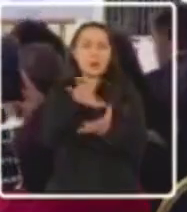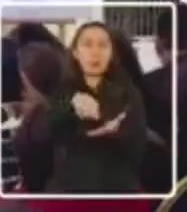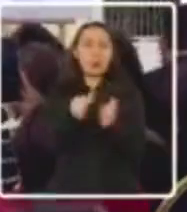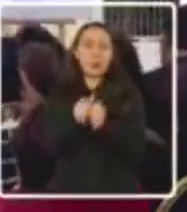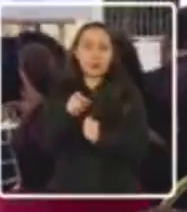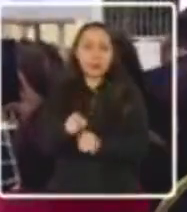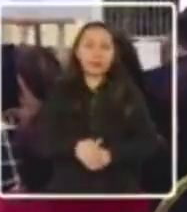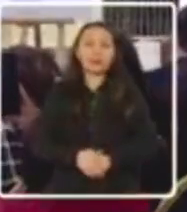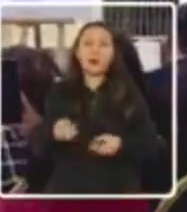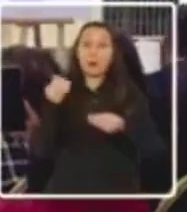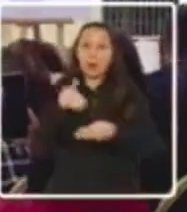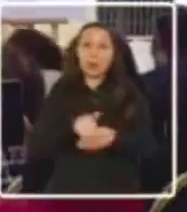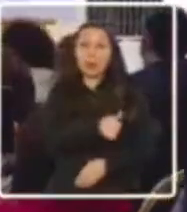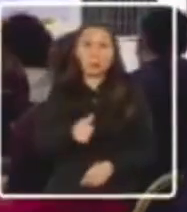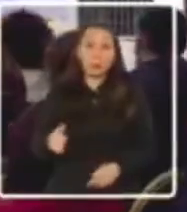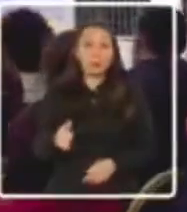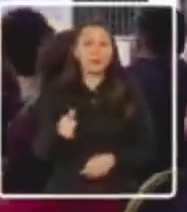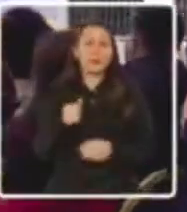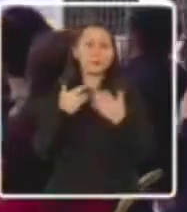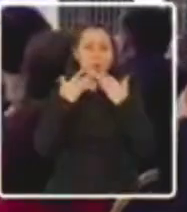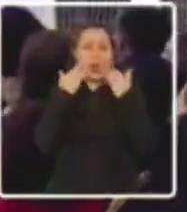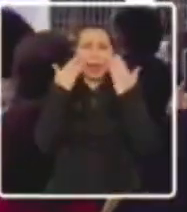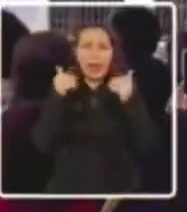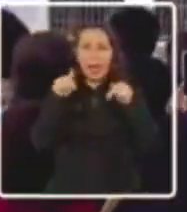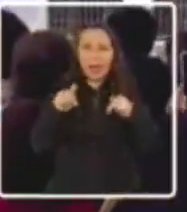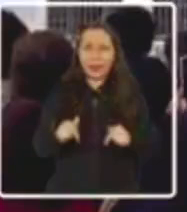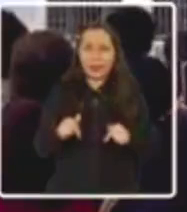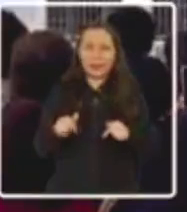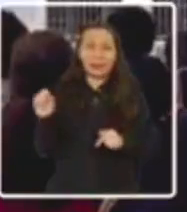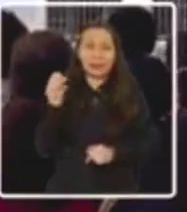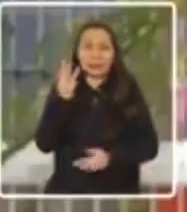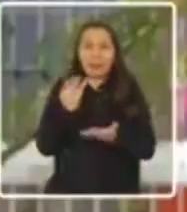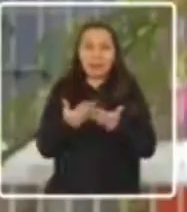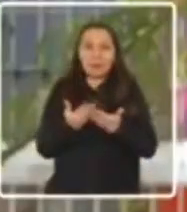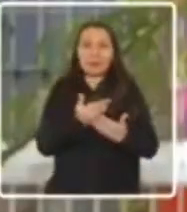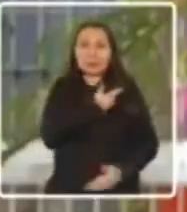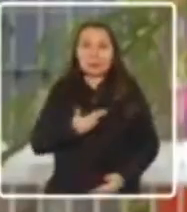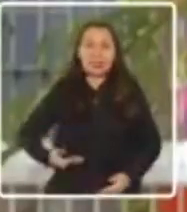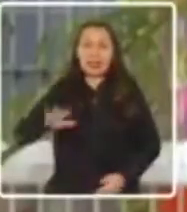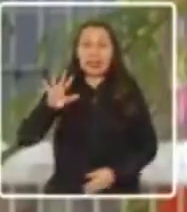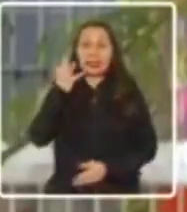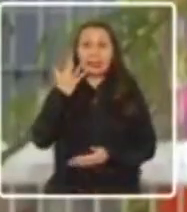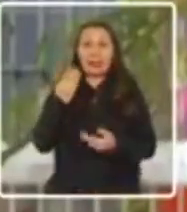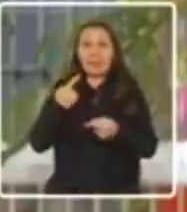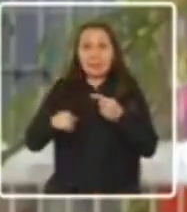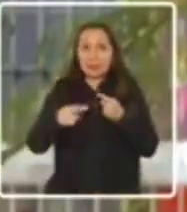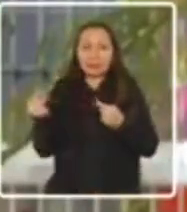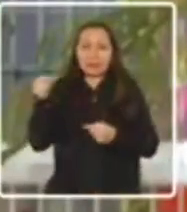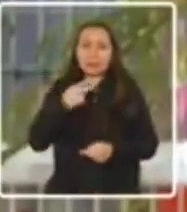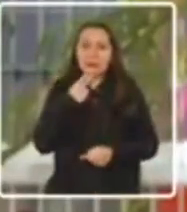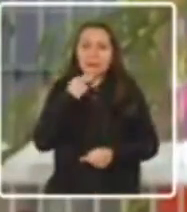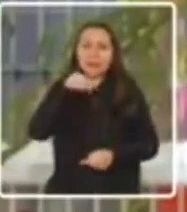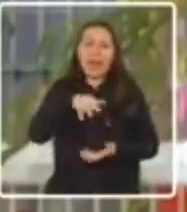Muy buenas tardes a todas y a todos. Es una tremenda alegría estar hoy por tercera vez como presidente, por quinta vez en mi vida